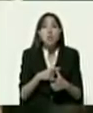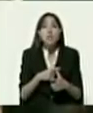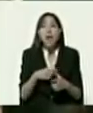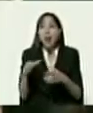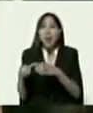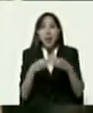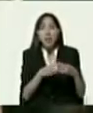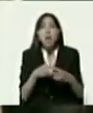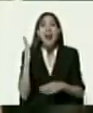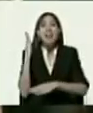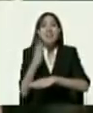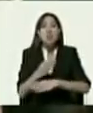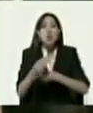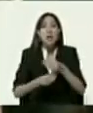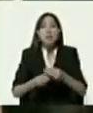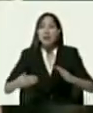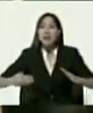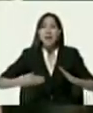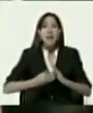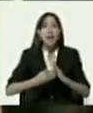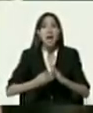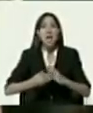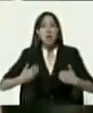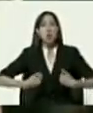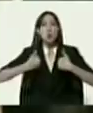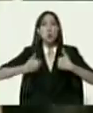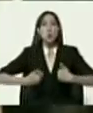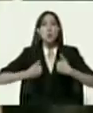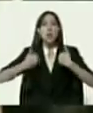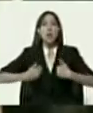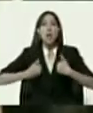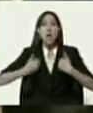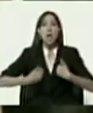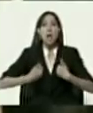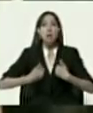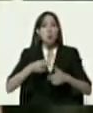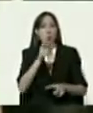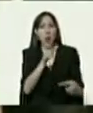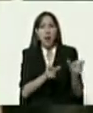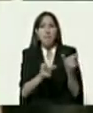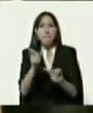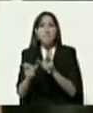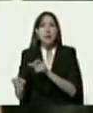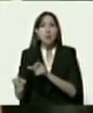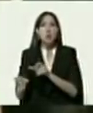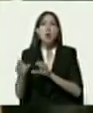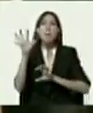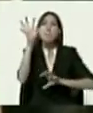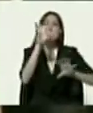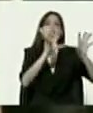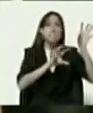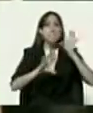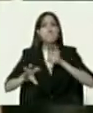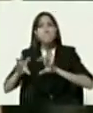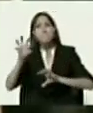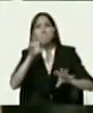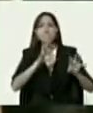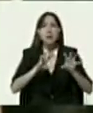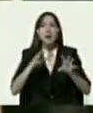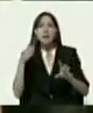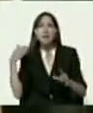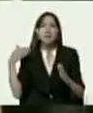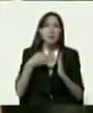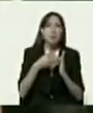sanciones, matan, generan sufrimiento y matan seres humanos en los países donde son